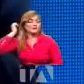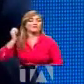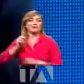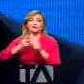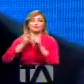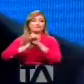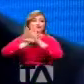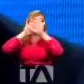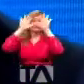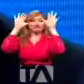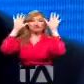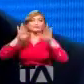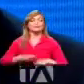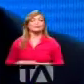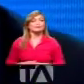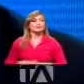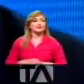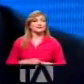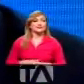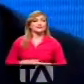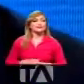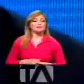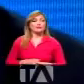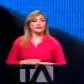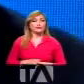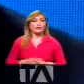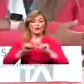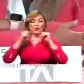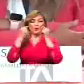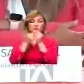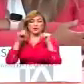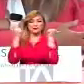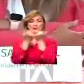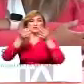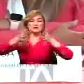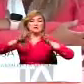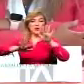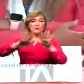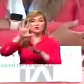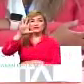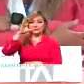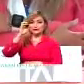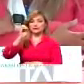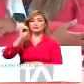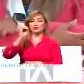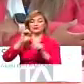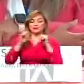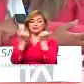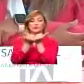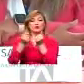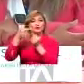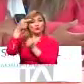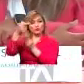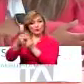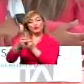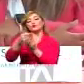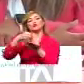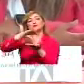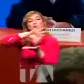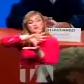absoluta claridad. Y tras anunciar que tendría un bloque legislativo que bordea los 50 asambleístas en el próximo